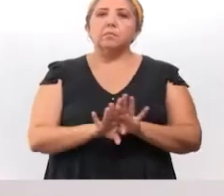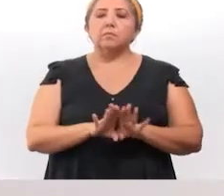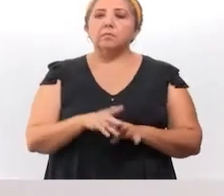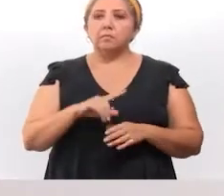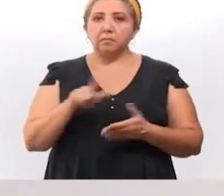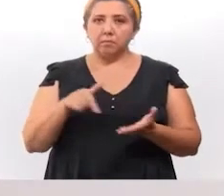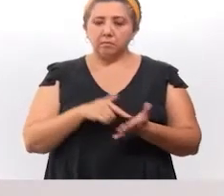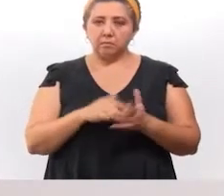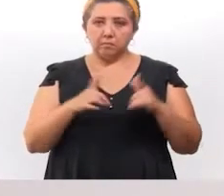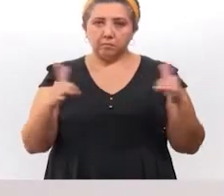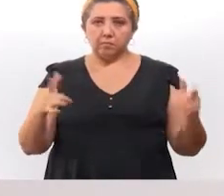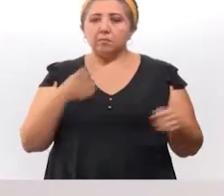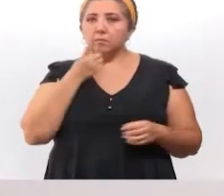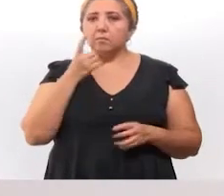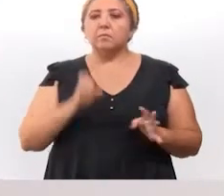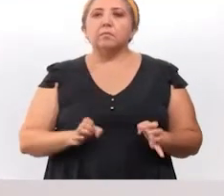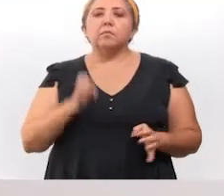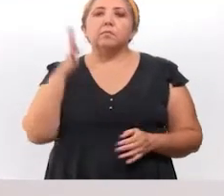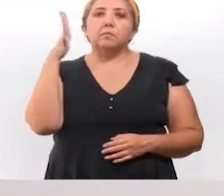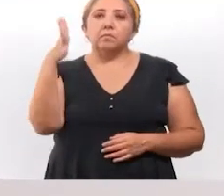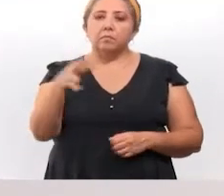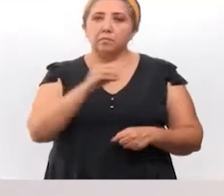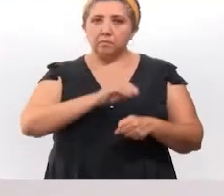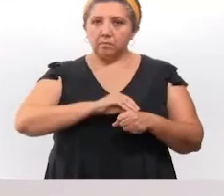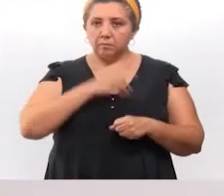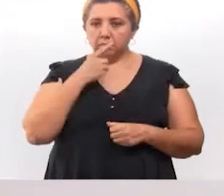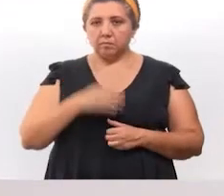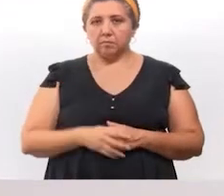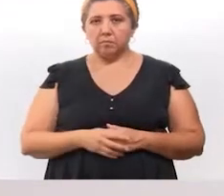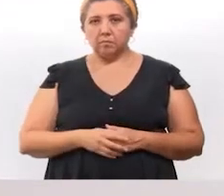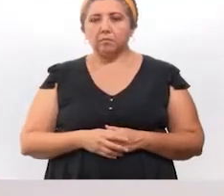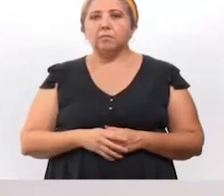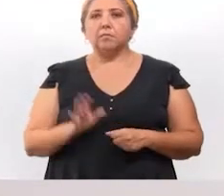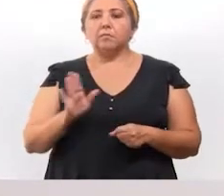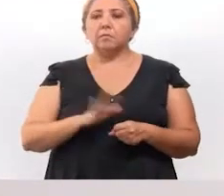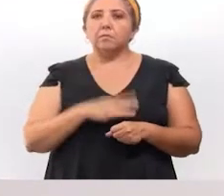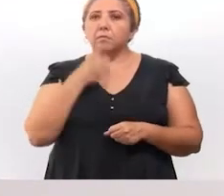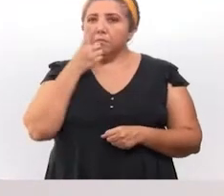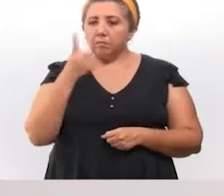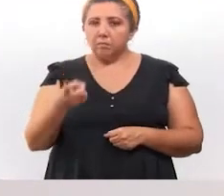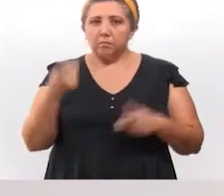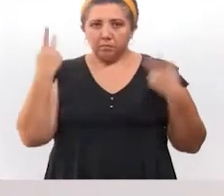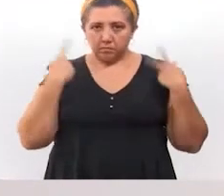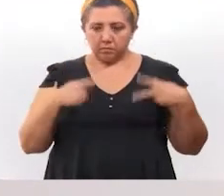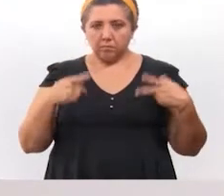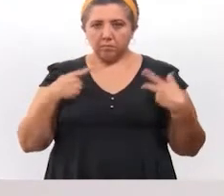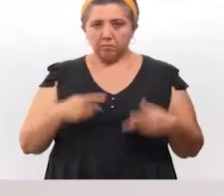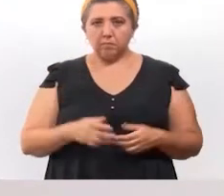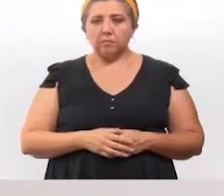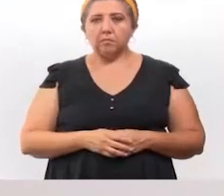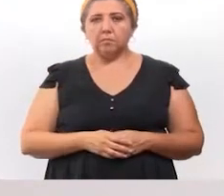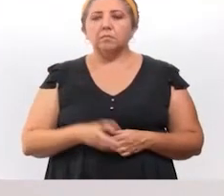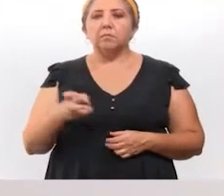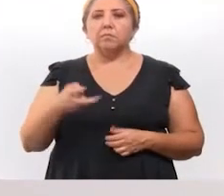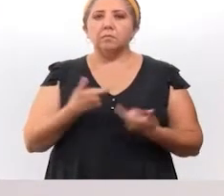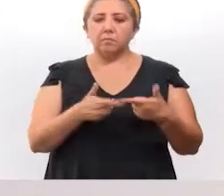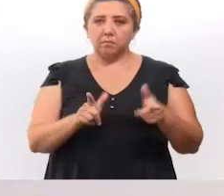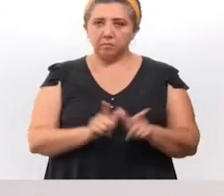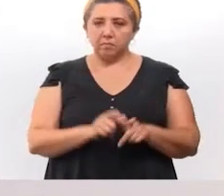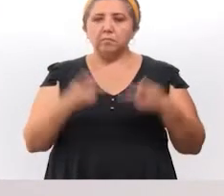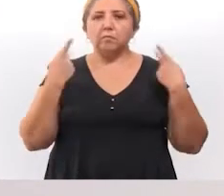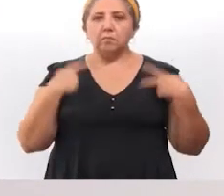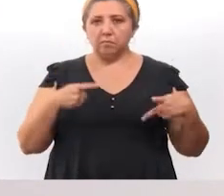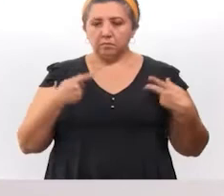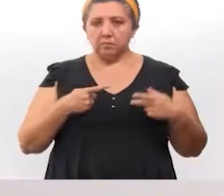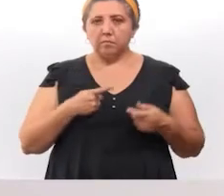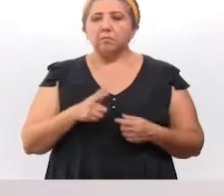los macrocentros y los módulos que se estarán instalando para la jornada, por lo que los invitamos a las personas dentro de este grupo de la